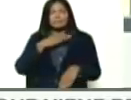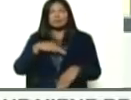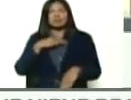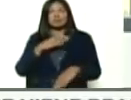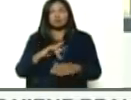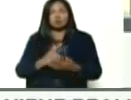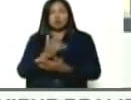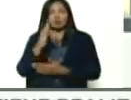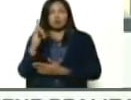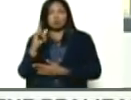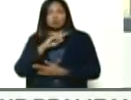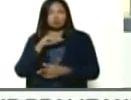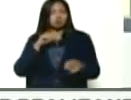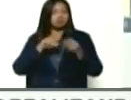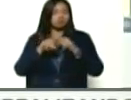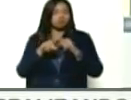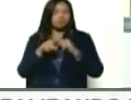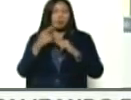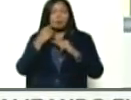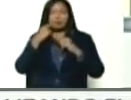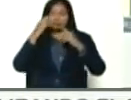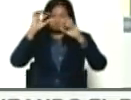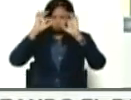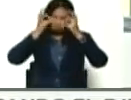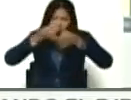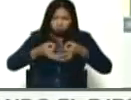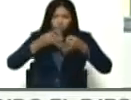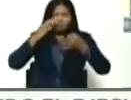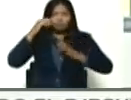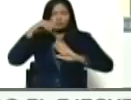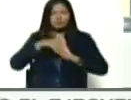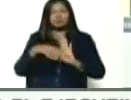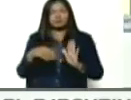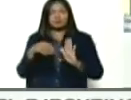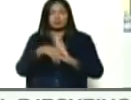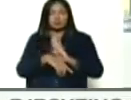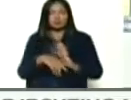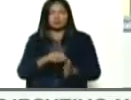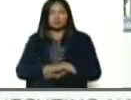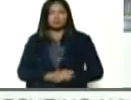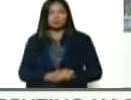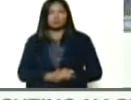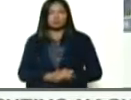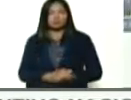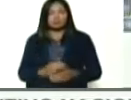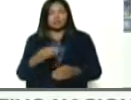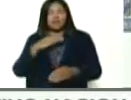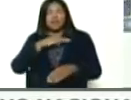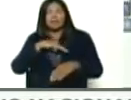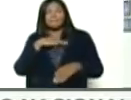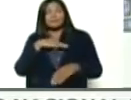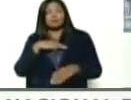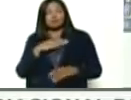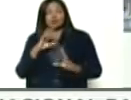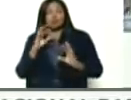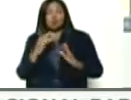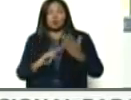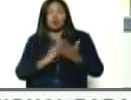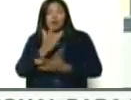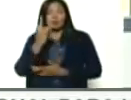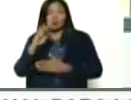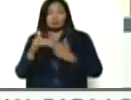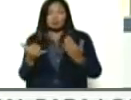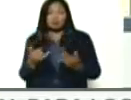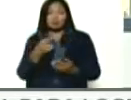vamos a hacer autocrítica si nos ha venido a menos la misión árbol está invisible pues porque